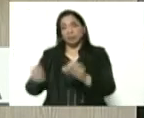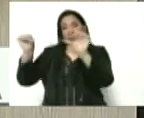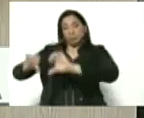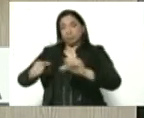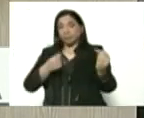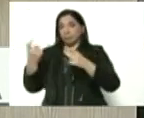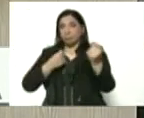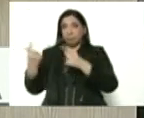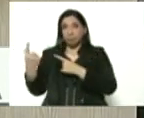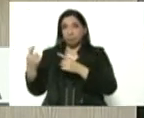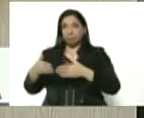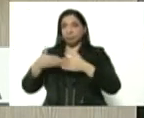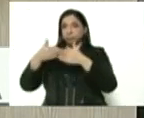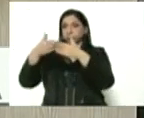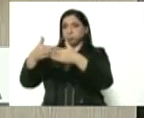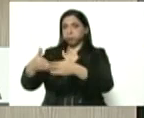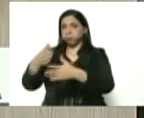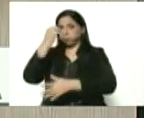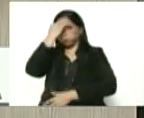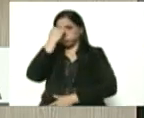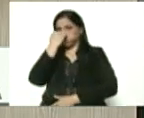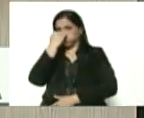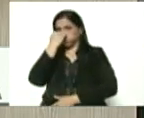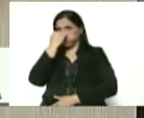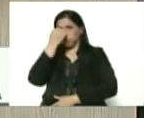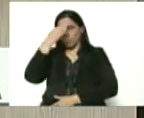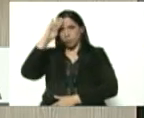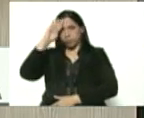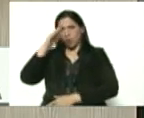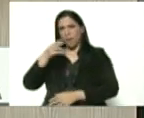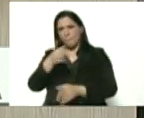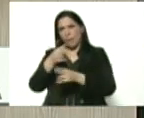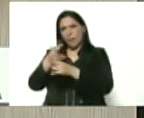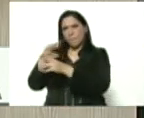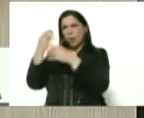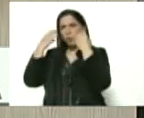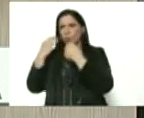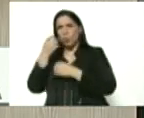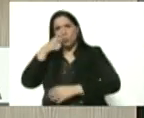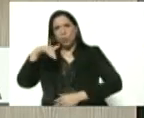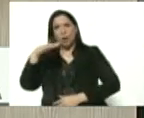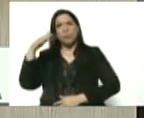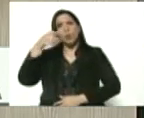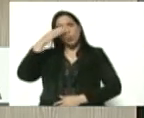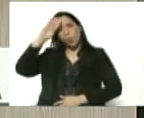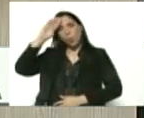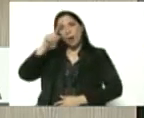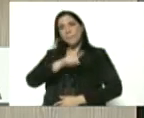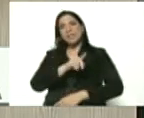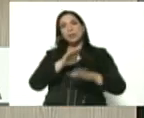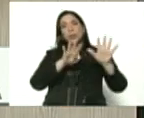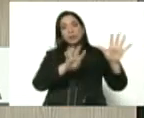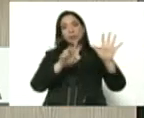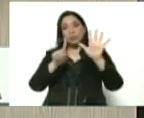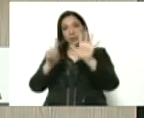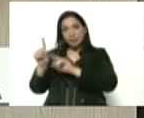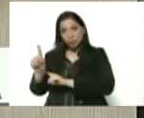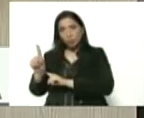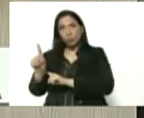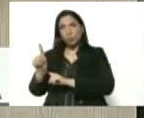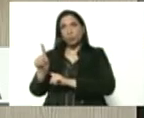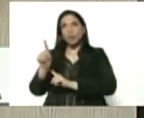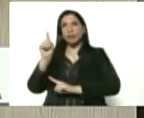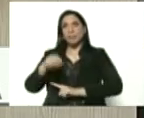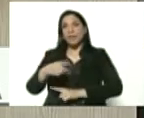en Playa Girón de mercenarios cubanos que fue repelido por Fidel Castro y el pueblo de Cuba en 1961, y la falta